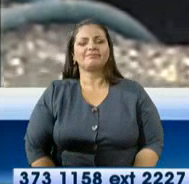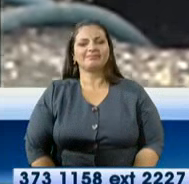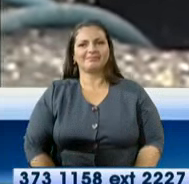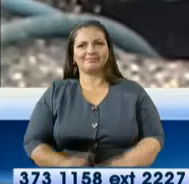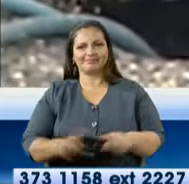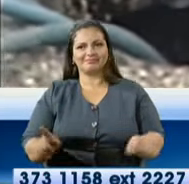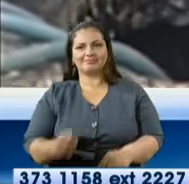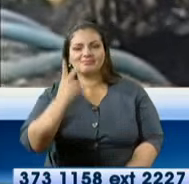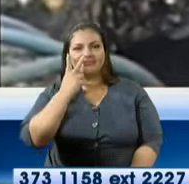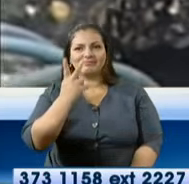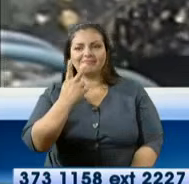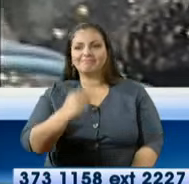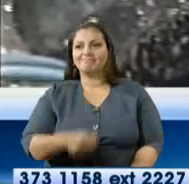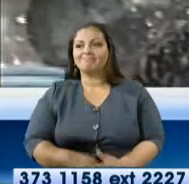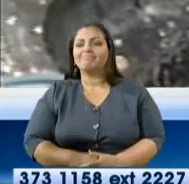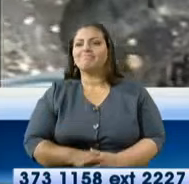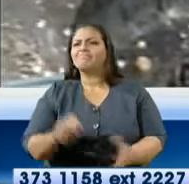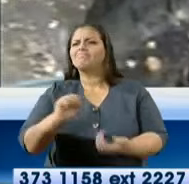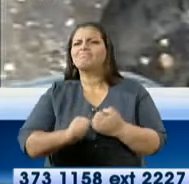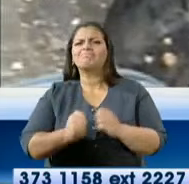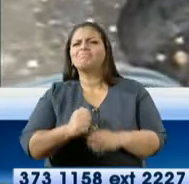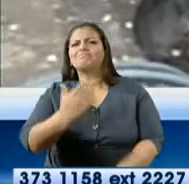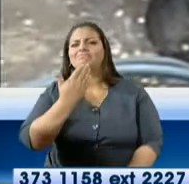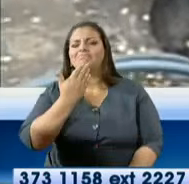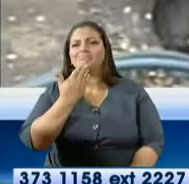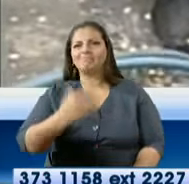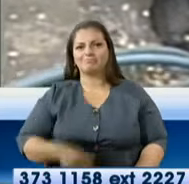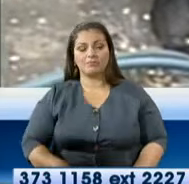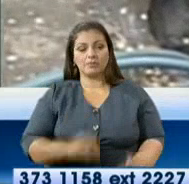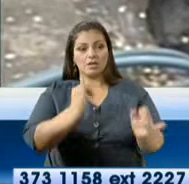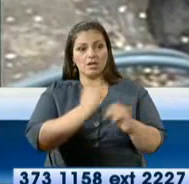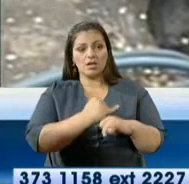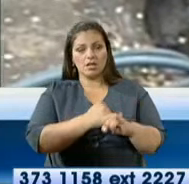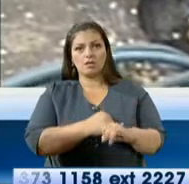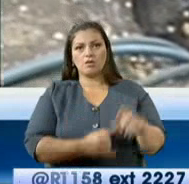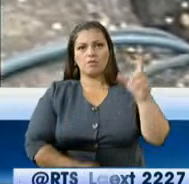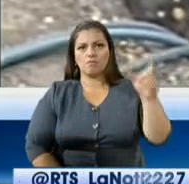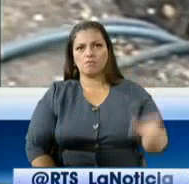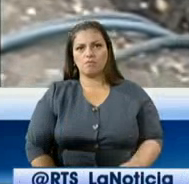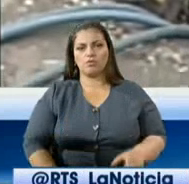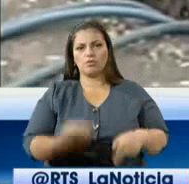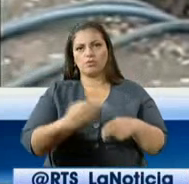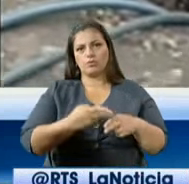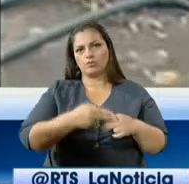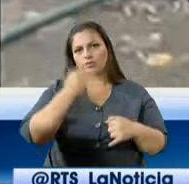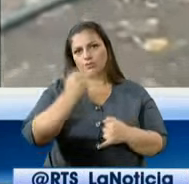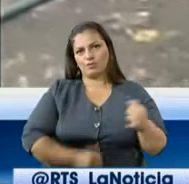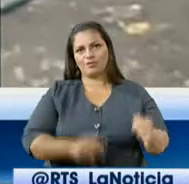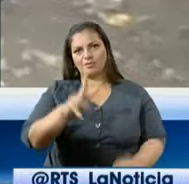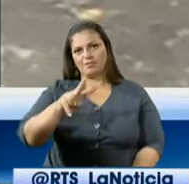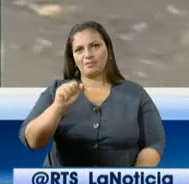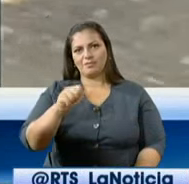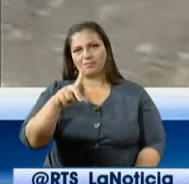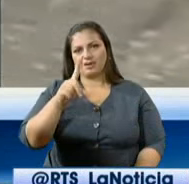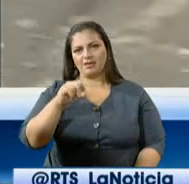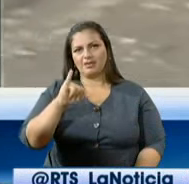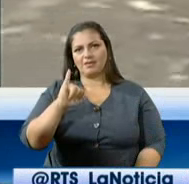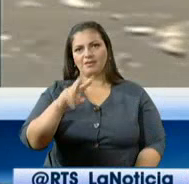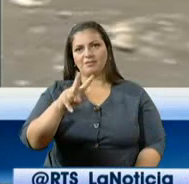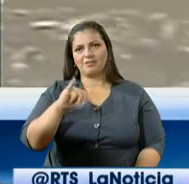el inconveniente. Está aquí con nosotros el ingeniero Valdivieso, quien es parte del Departamento de Gestión Comunitaria